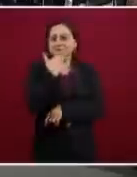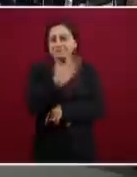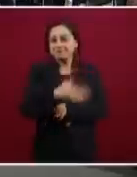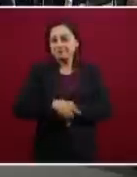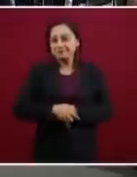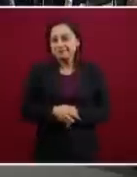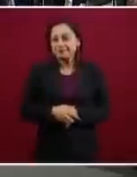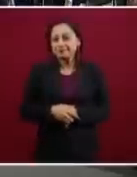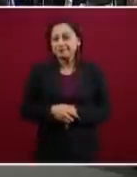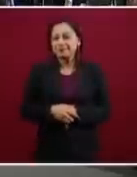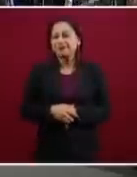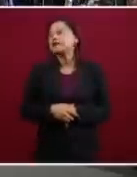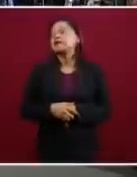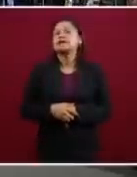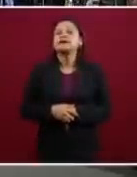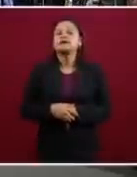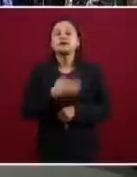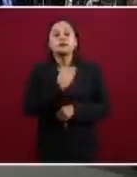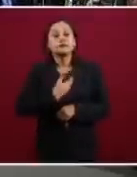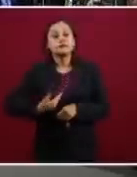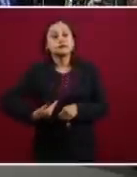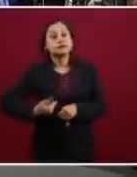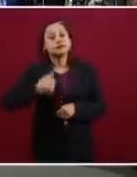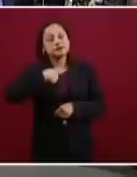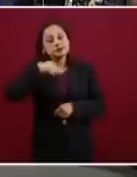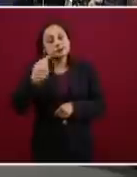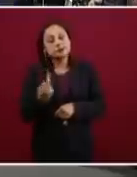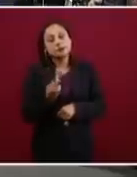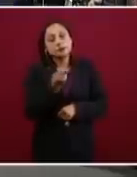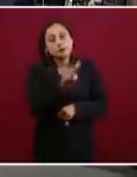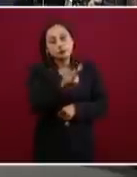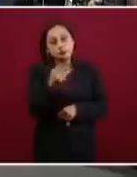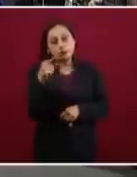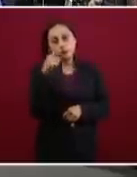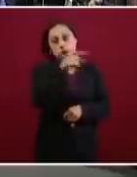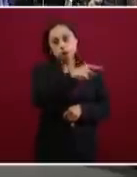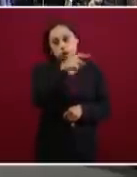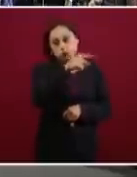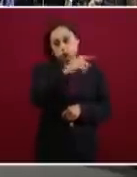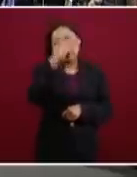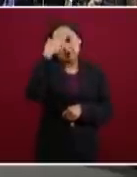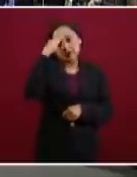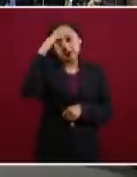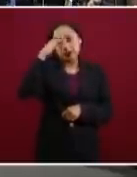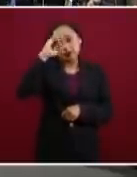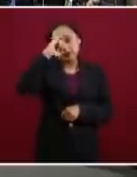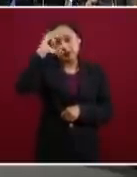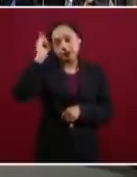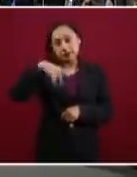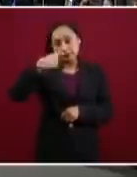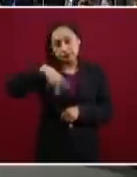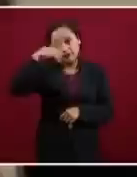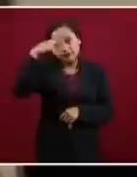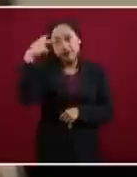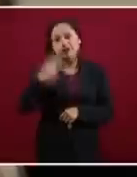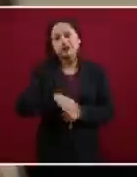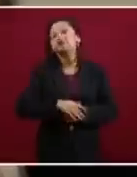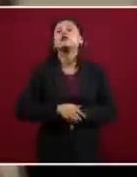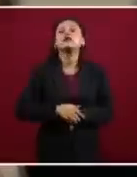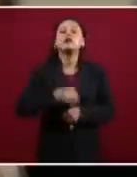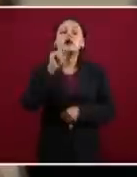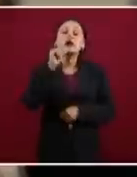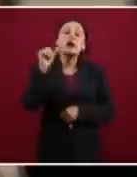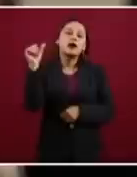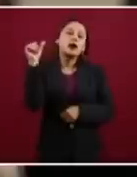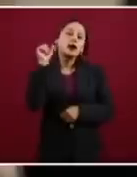presidente y esta pregunta se la hago como jefe del estado mexicano ayer se dio esta amplia